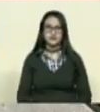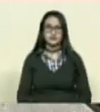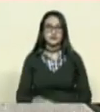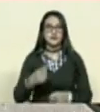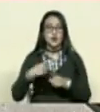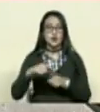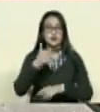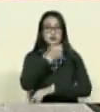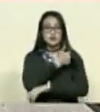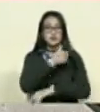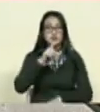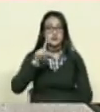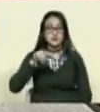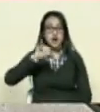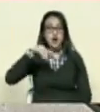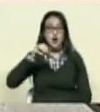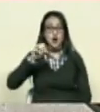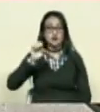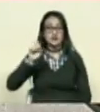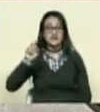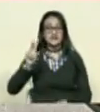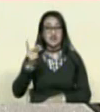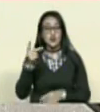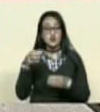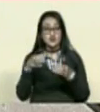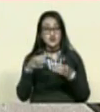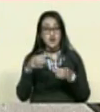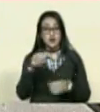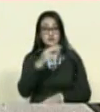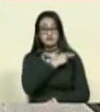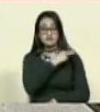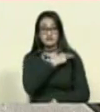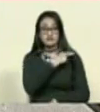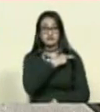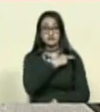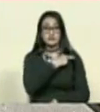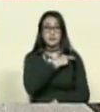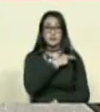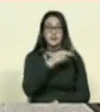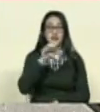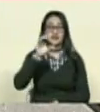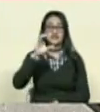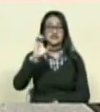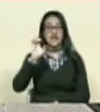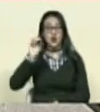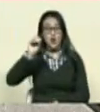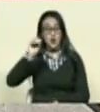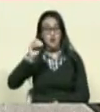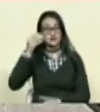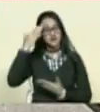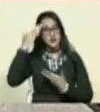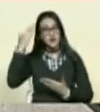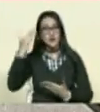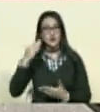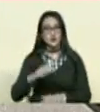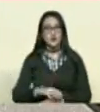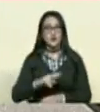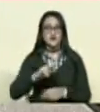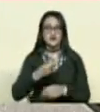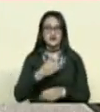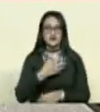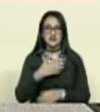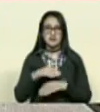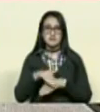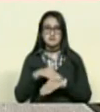Adelino Ornelas Ferreira, segundo comandante y jefe del Estado Mayor de la CEO, saludo solidario a los